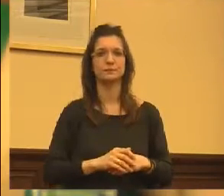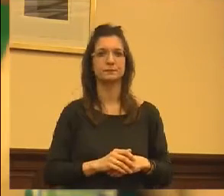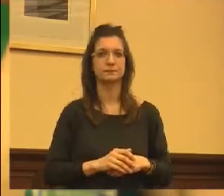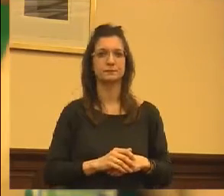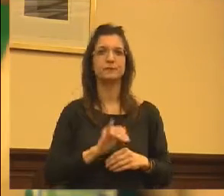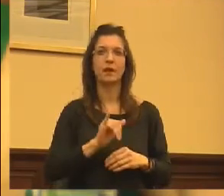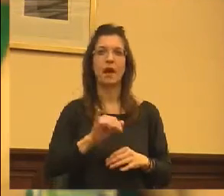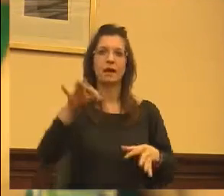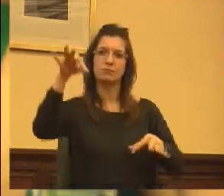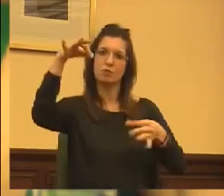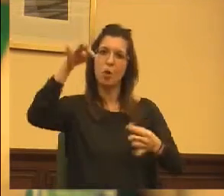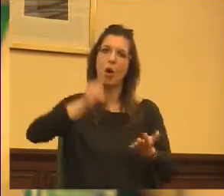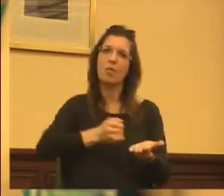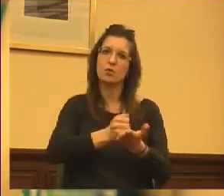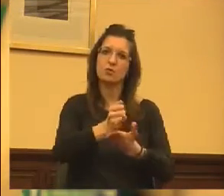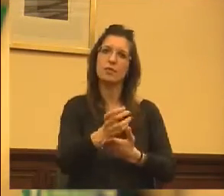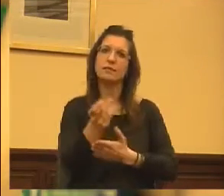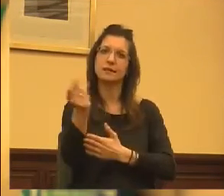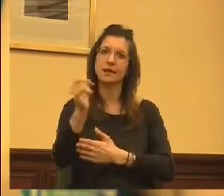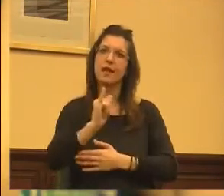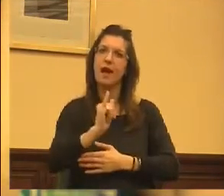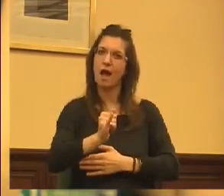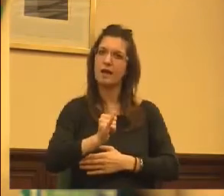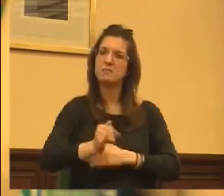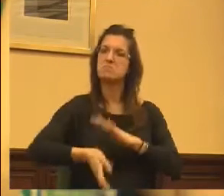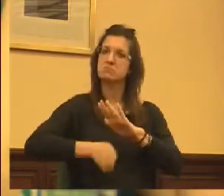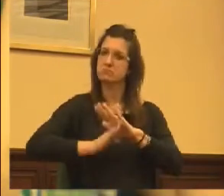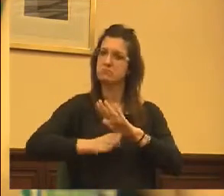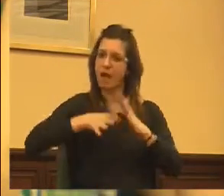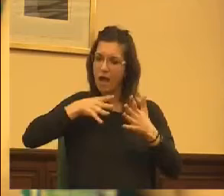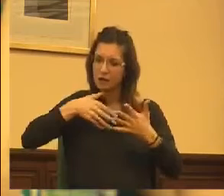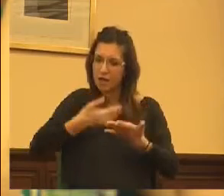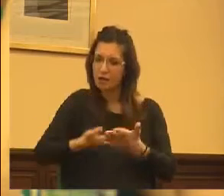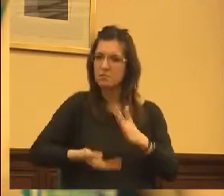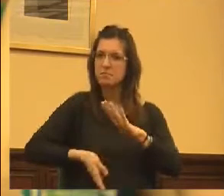el tema del mantenimiento, sí hay una hoja de ruta de salida. Se han mantenido hasta la fecha